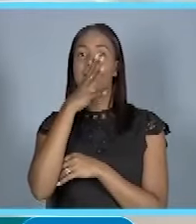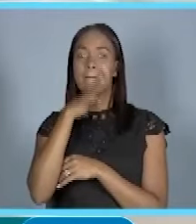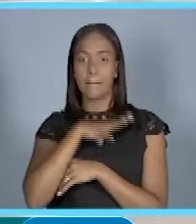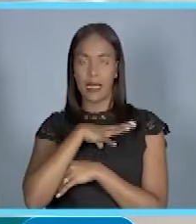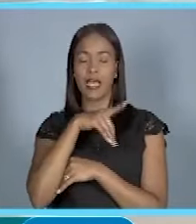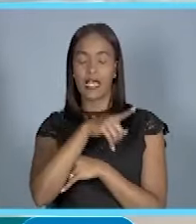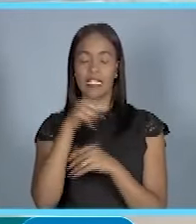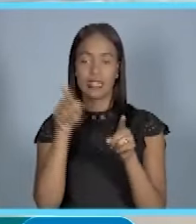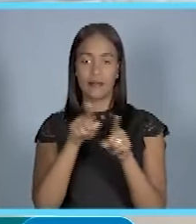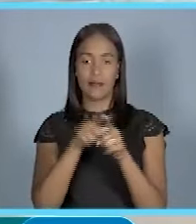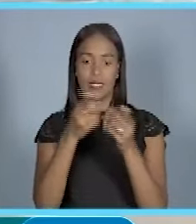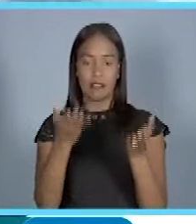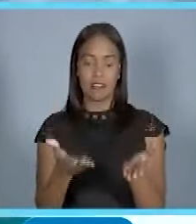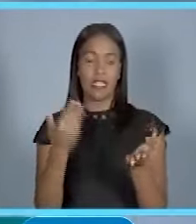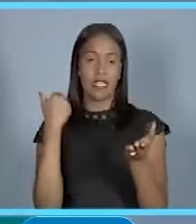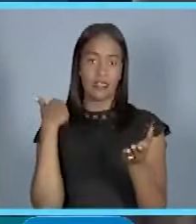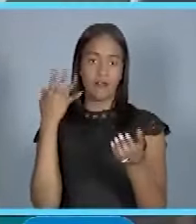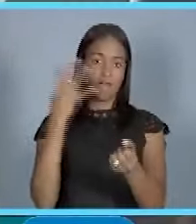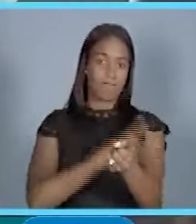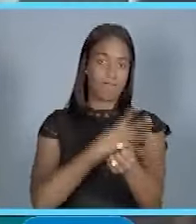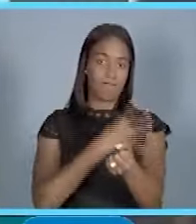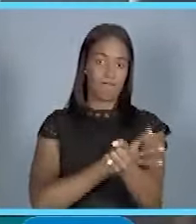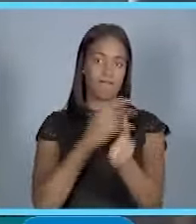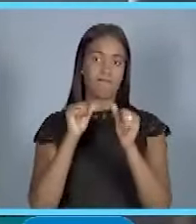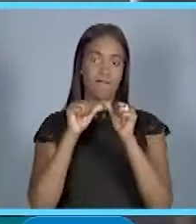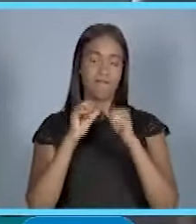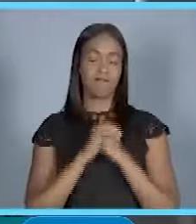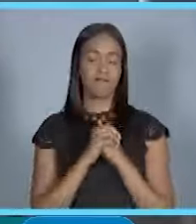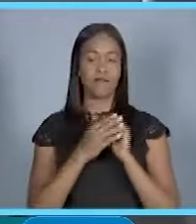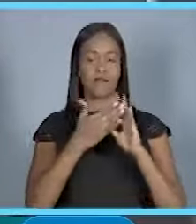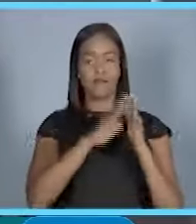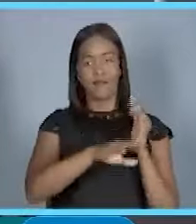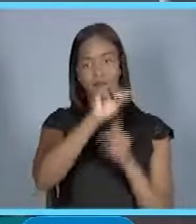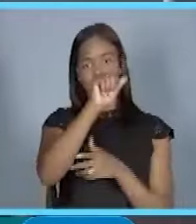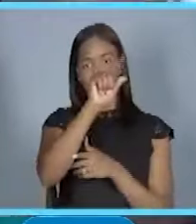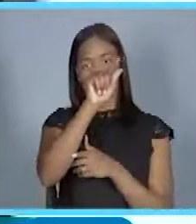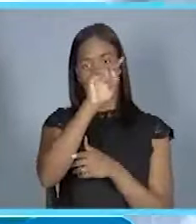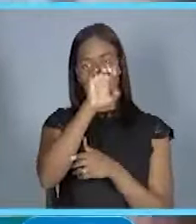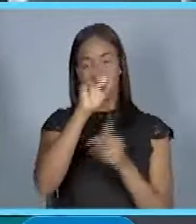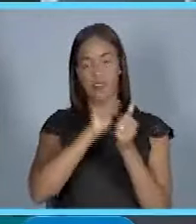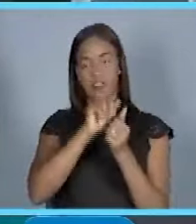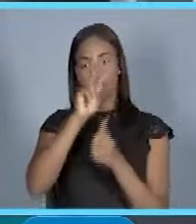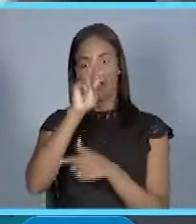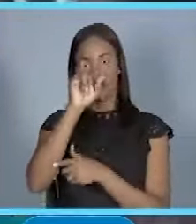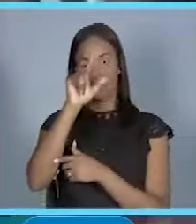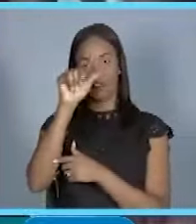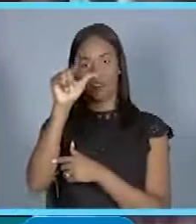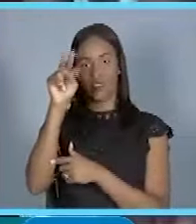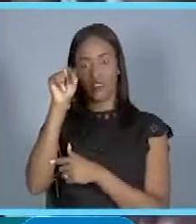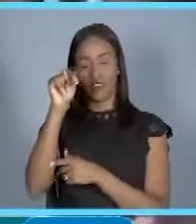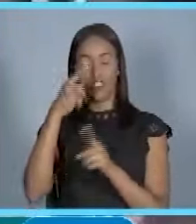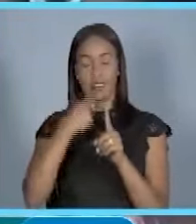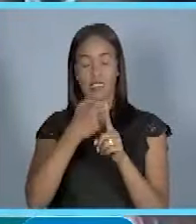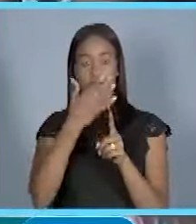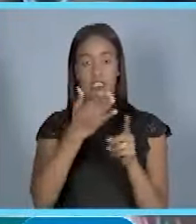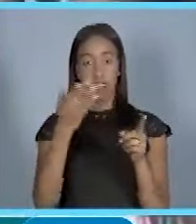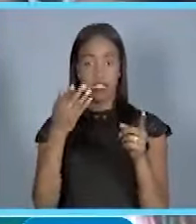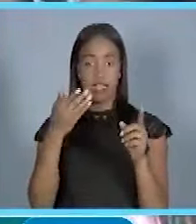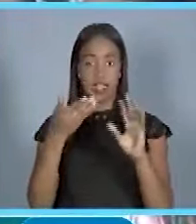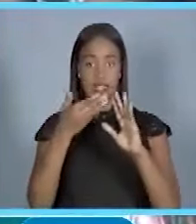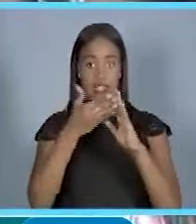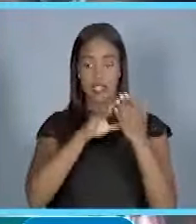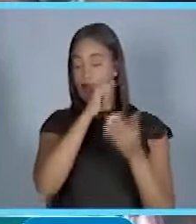sido manejada de manera ambulatoria. A los sectores del Almirante y Villa Liberación en Santo Domingo Este, además de villas agrícolas